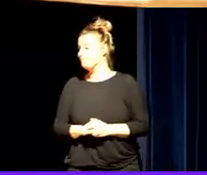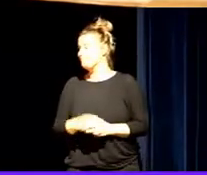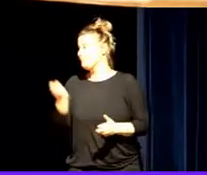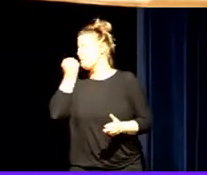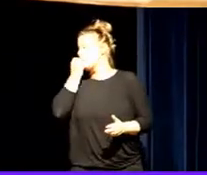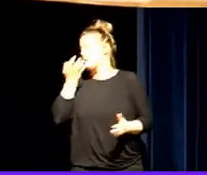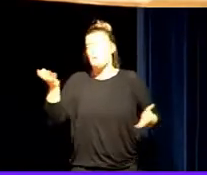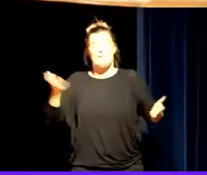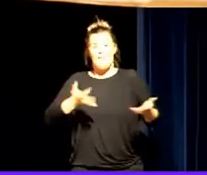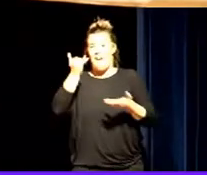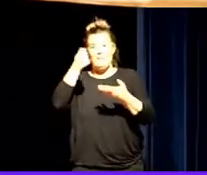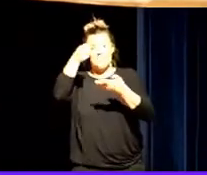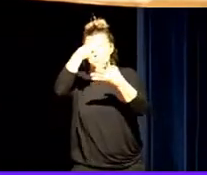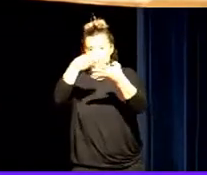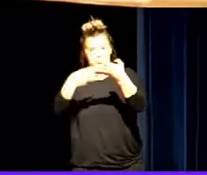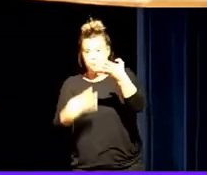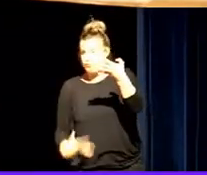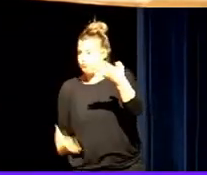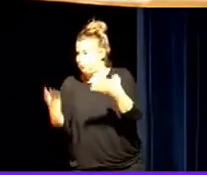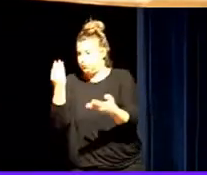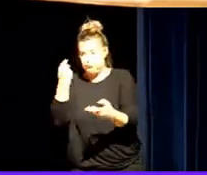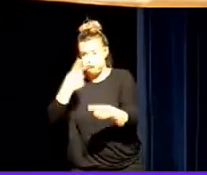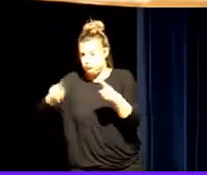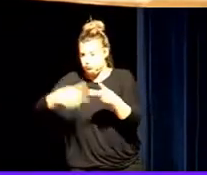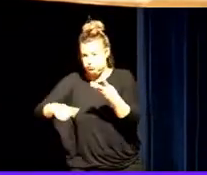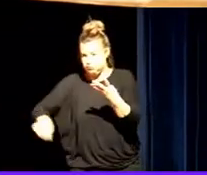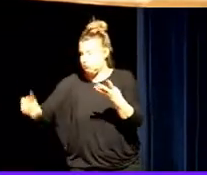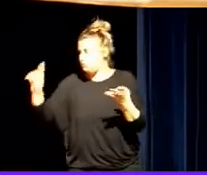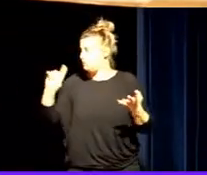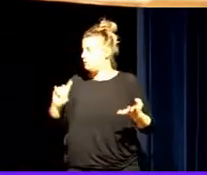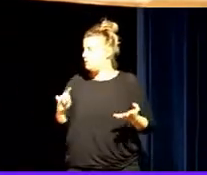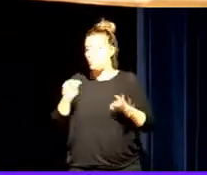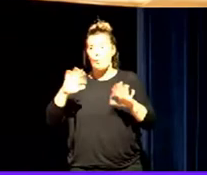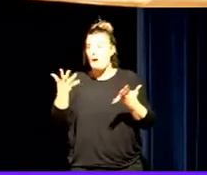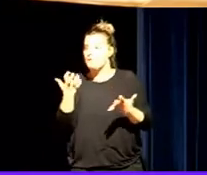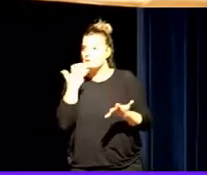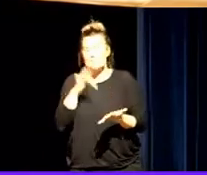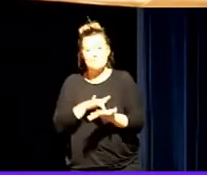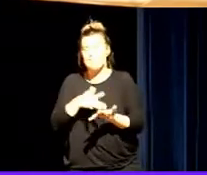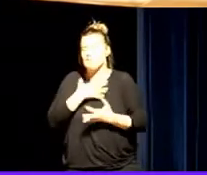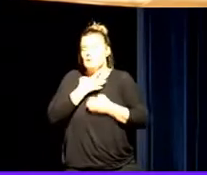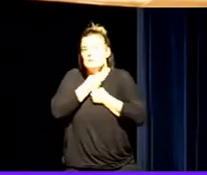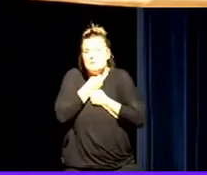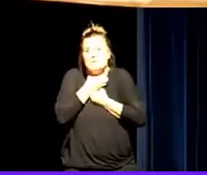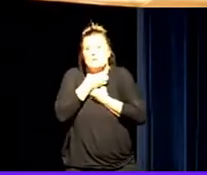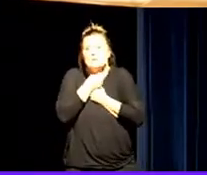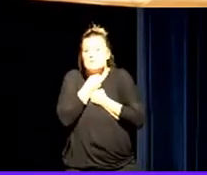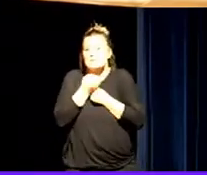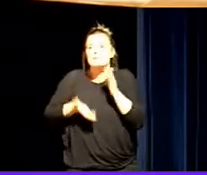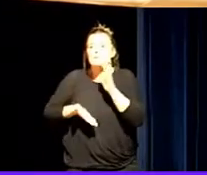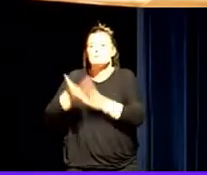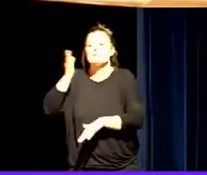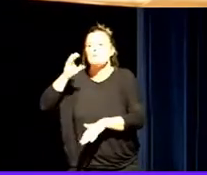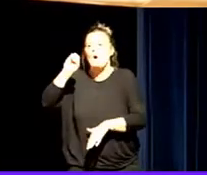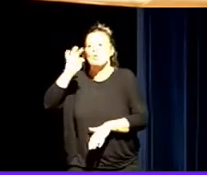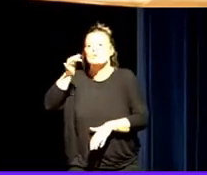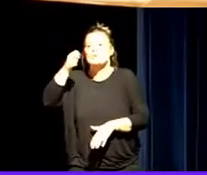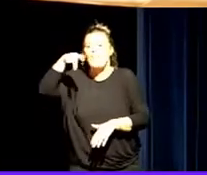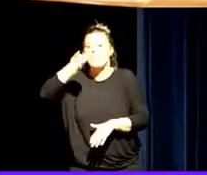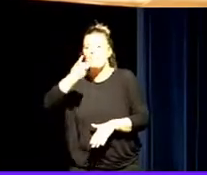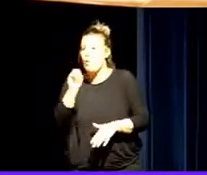hay muchas más cosas. Cuando estéis muy agobiados, muy agobiadas, ir al chambio, que parece que